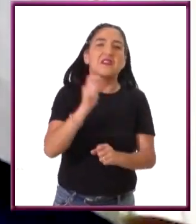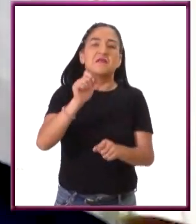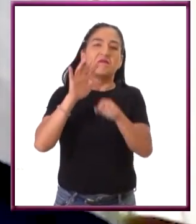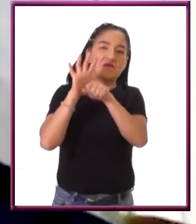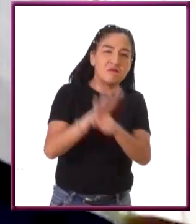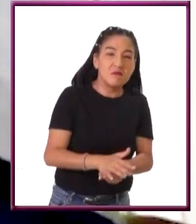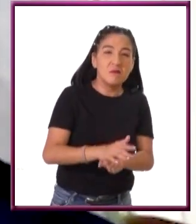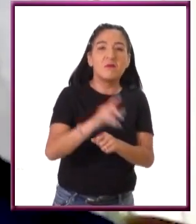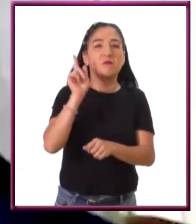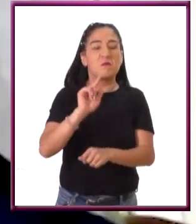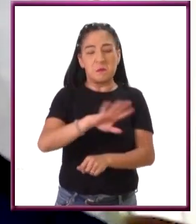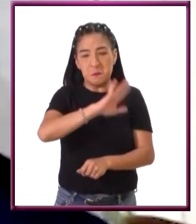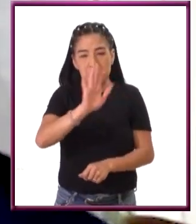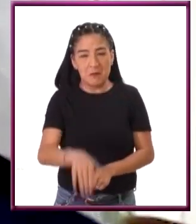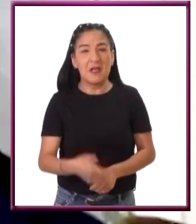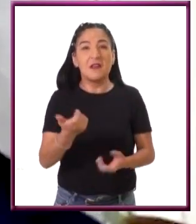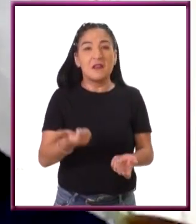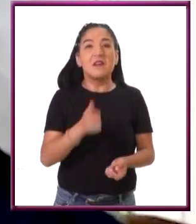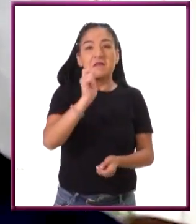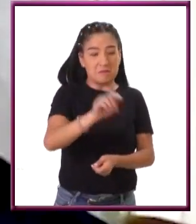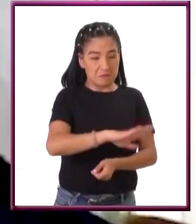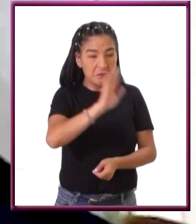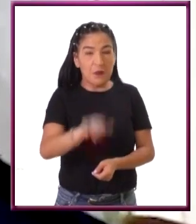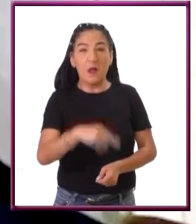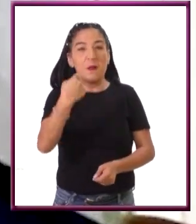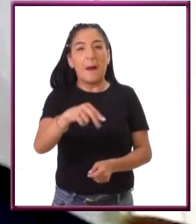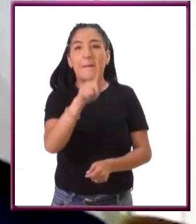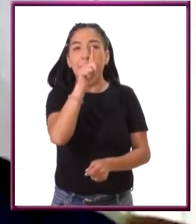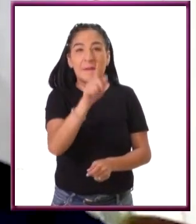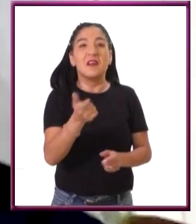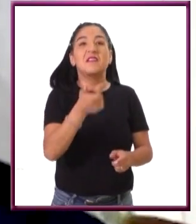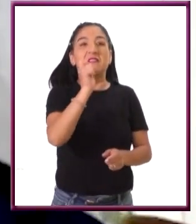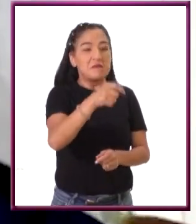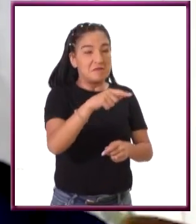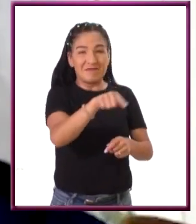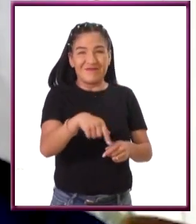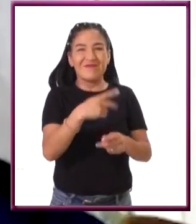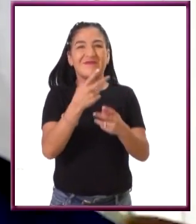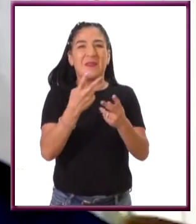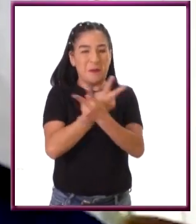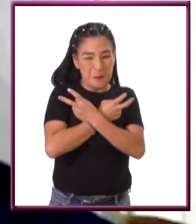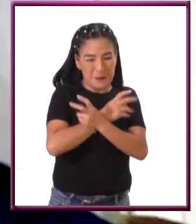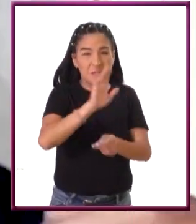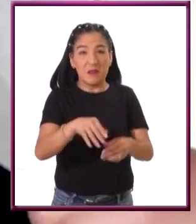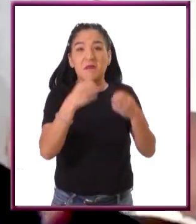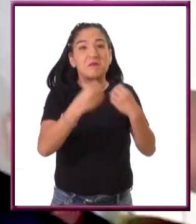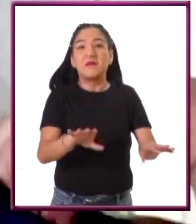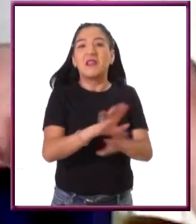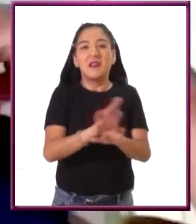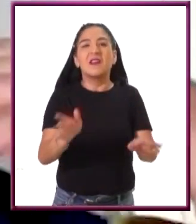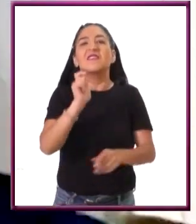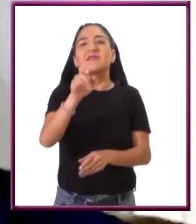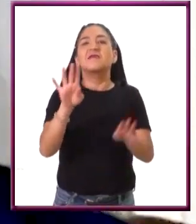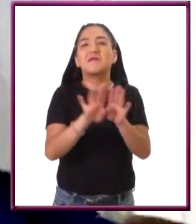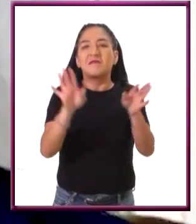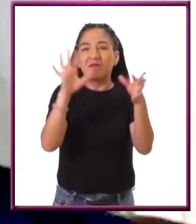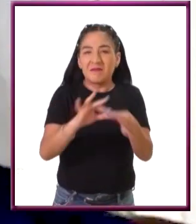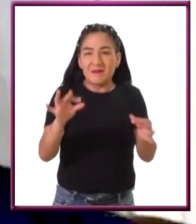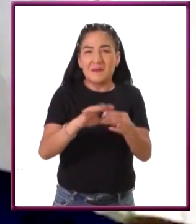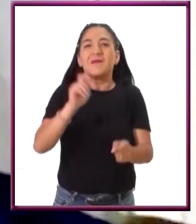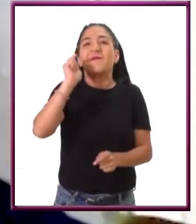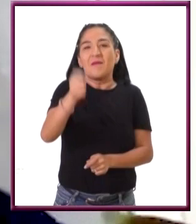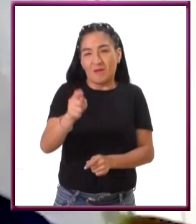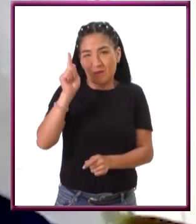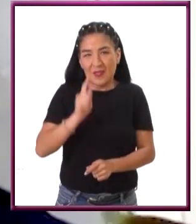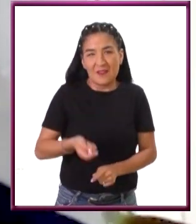y muere en el anonimato. Su tumba era una tumba anónima, se perdieron sus restos, y habla mucho de esta condición que le